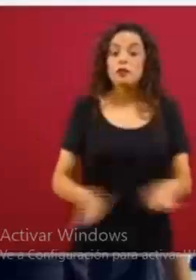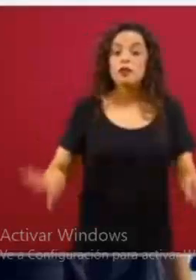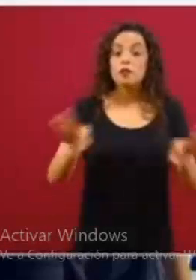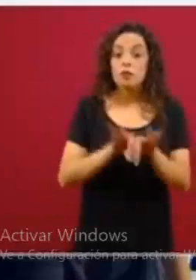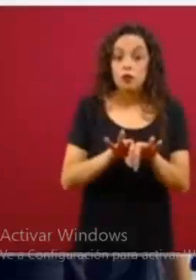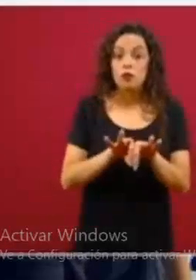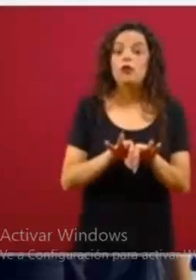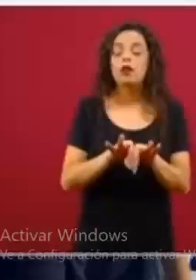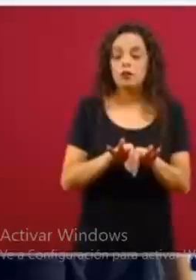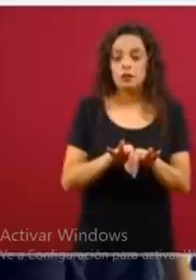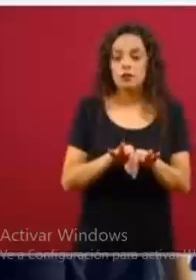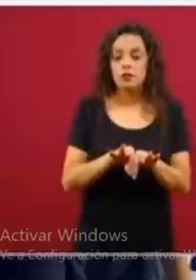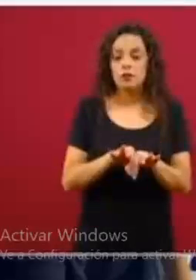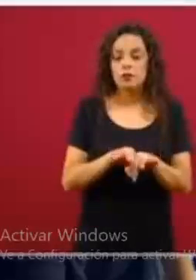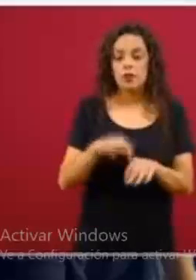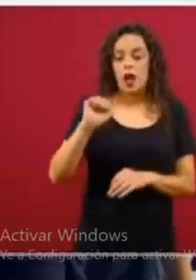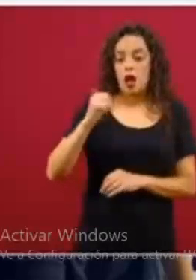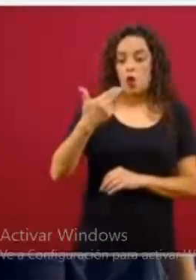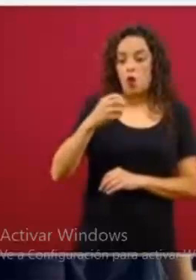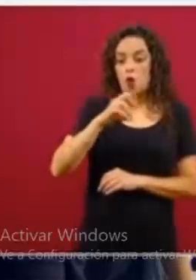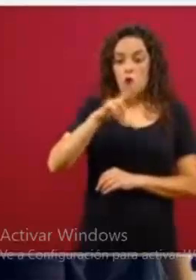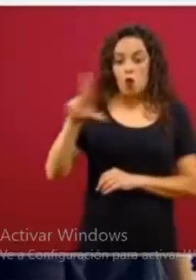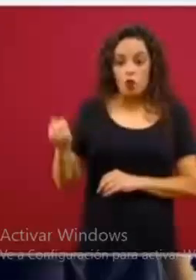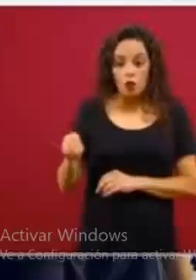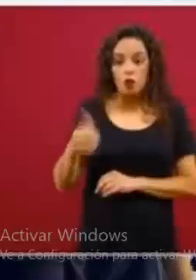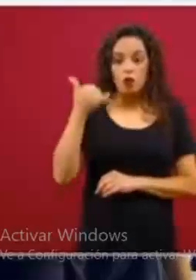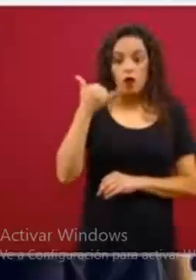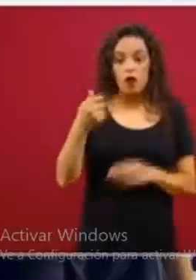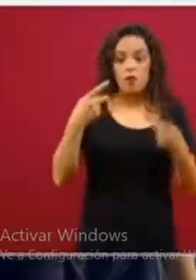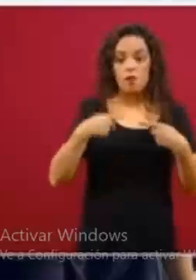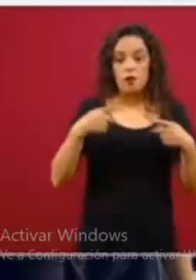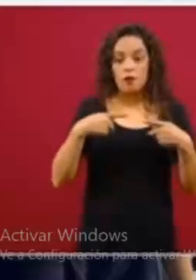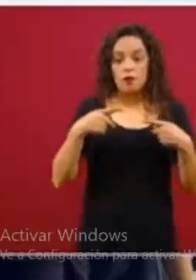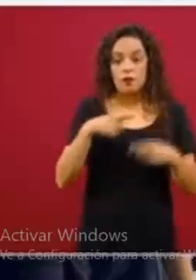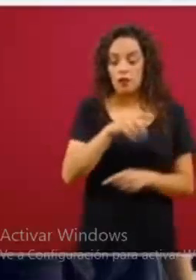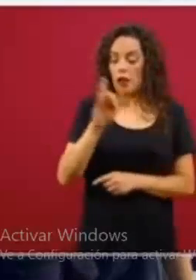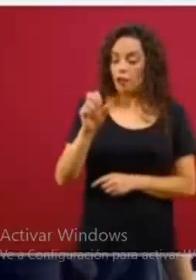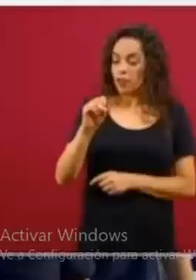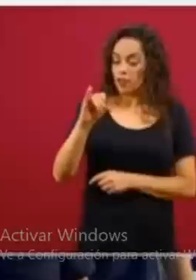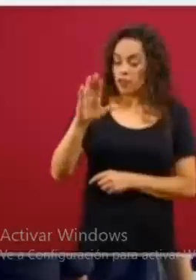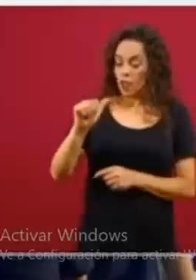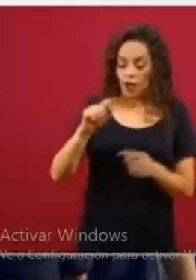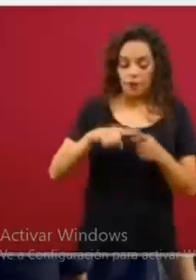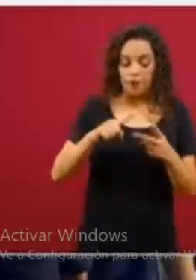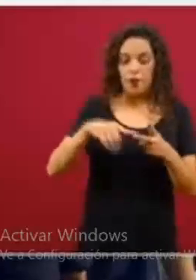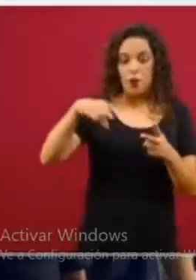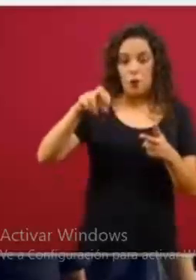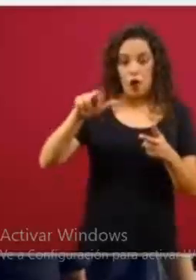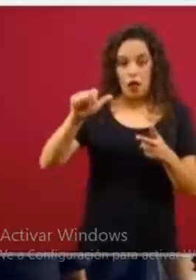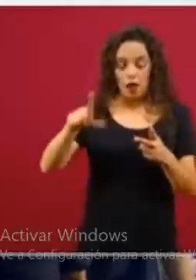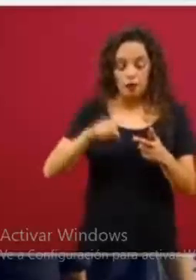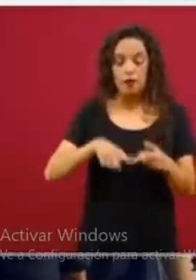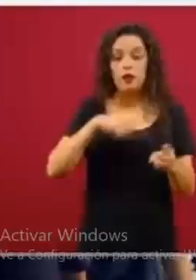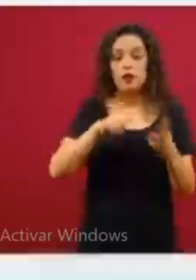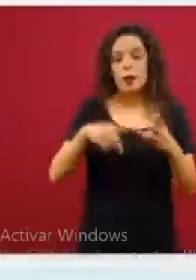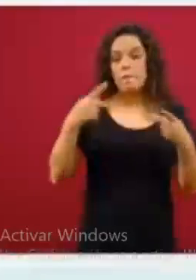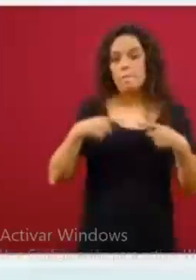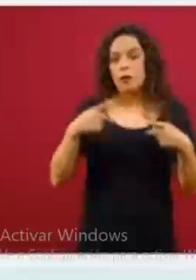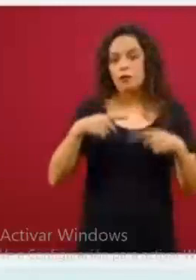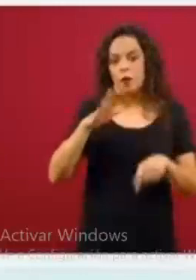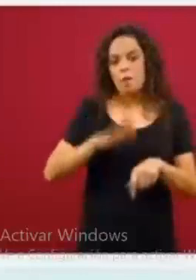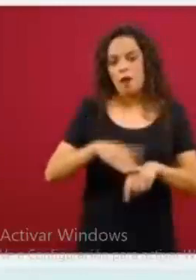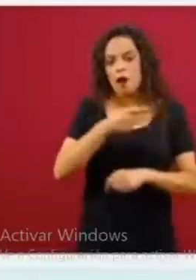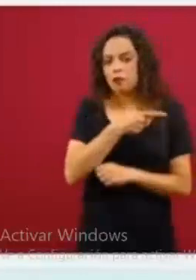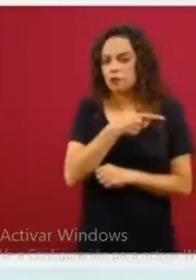las personas, tanto físicas como morales, pero especialmente del segmento de bajos ingresos. Es decir, todos aquellos que no son tomados en